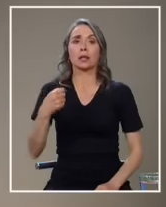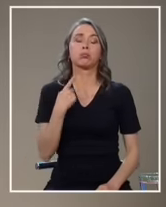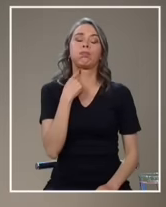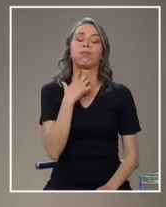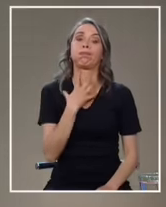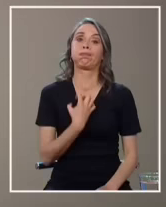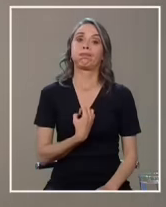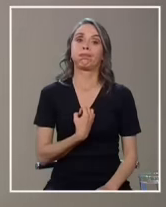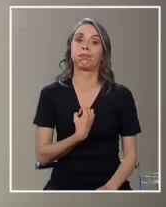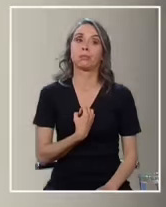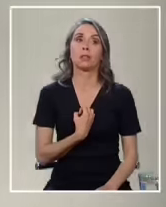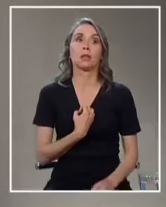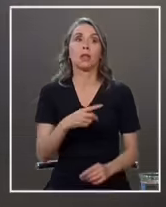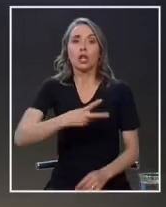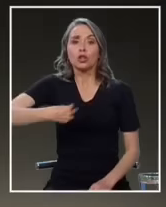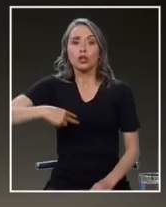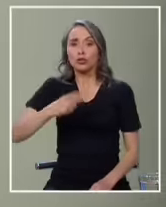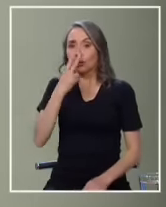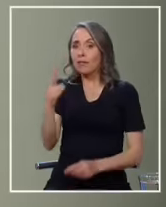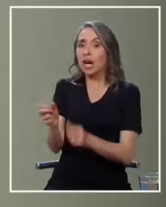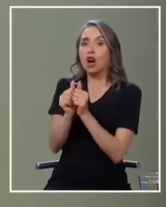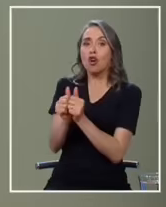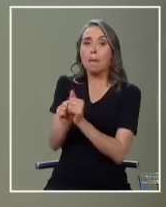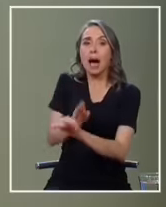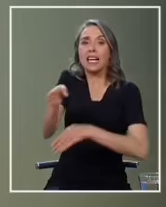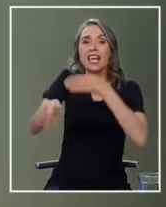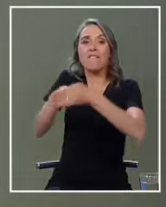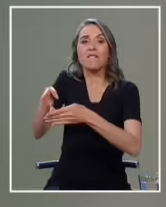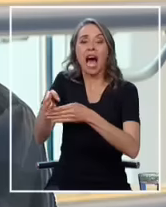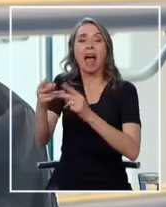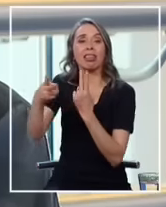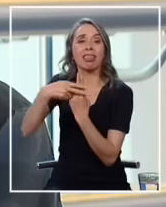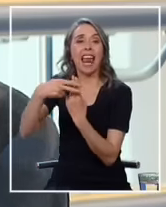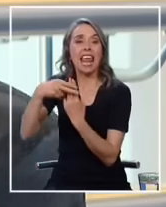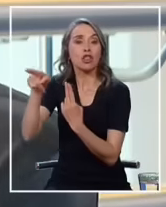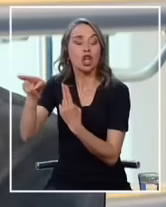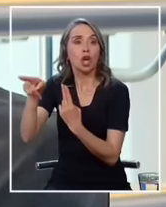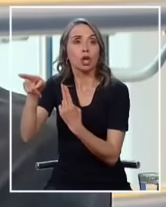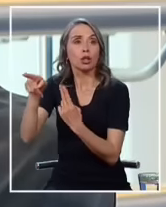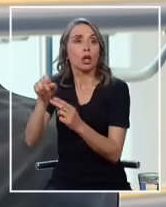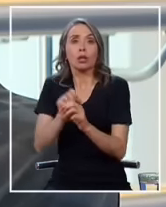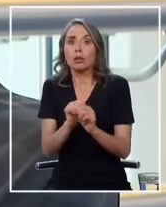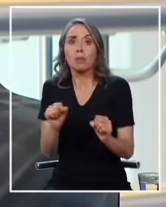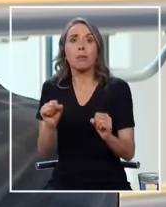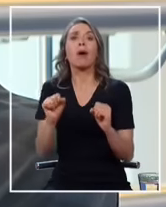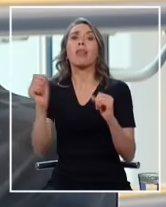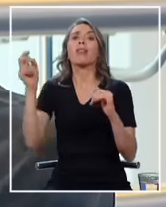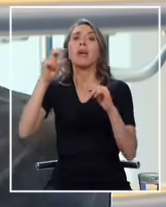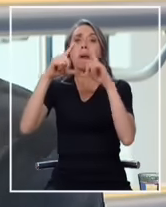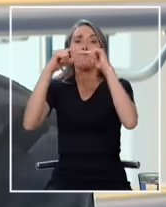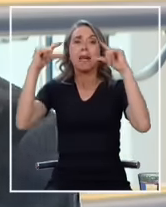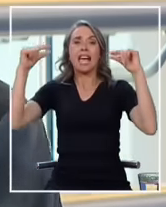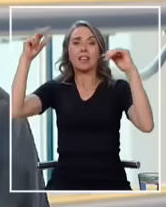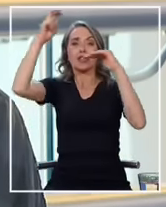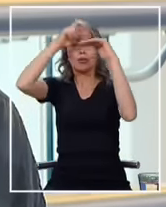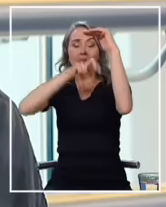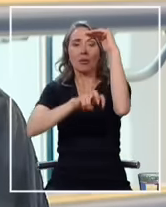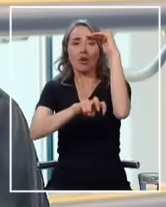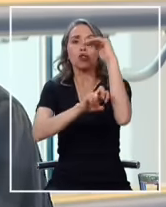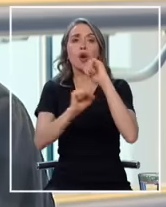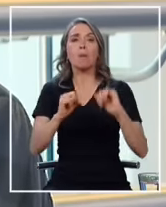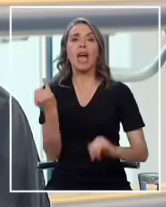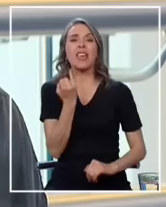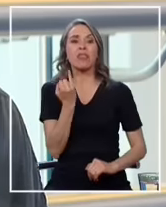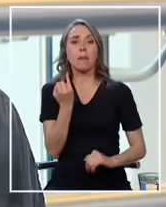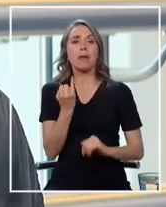frustrante ver cómo mis mismos como compañeros de institutos de Teletón apenas pueden usar el servicio de manera